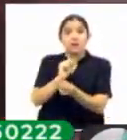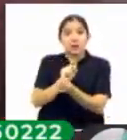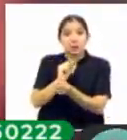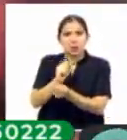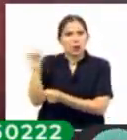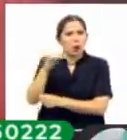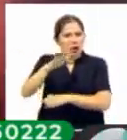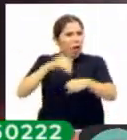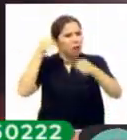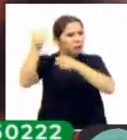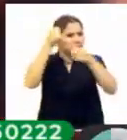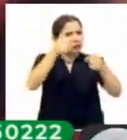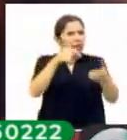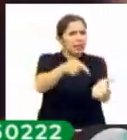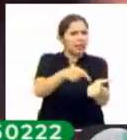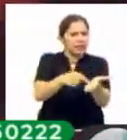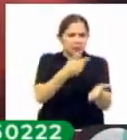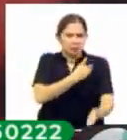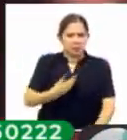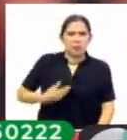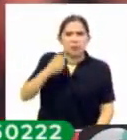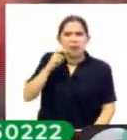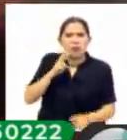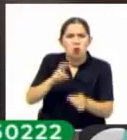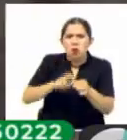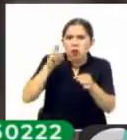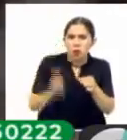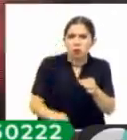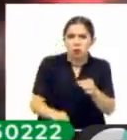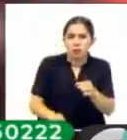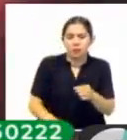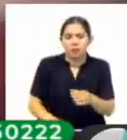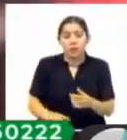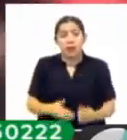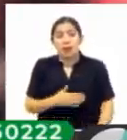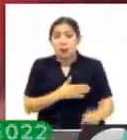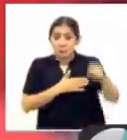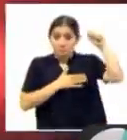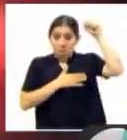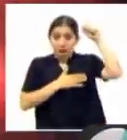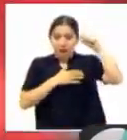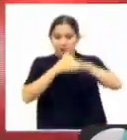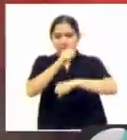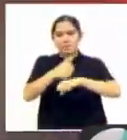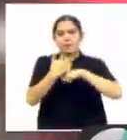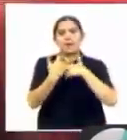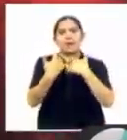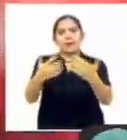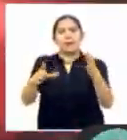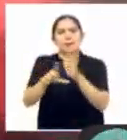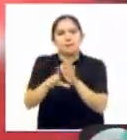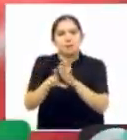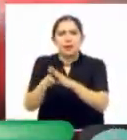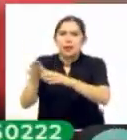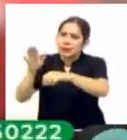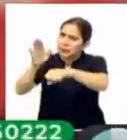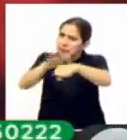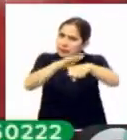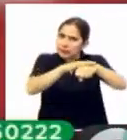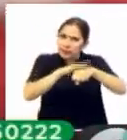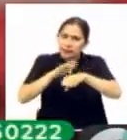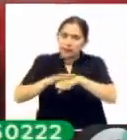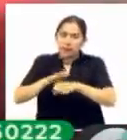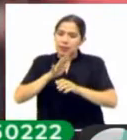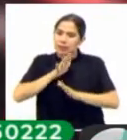Camacho, pidiendo la renuncia del presidente Evo Morales. Desde el oficialismo en la Asamblea Legislativa hacen un llamado a